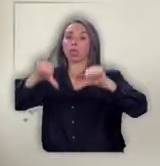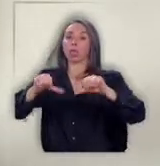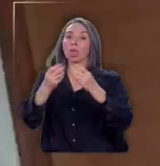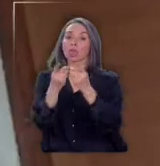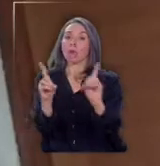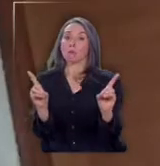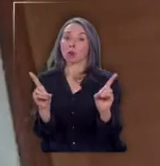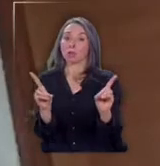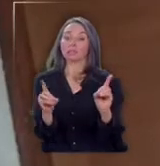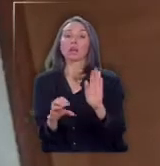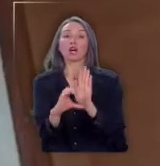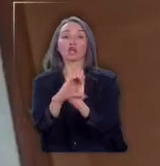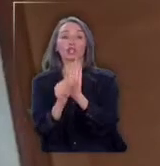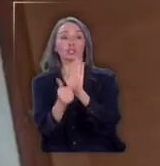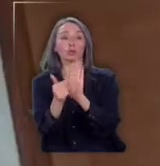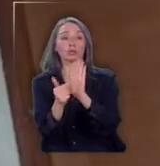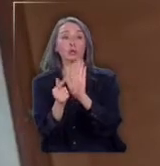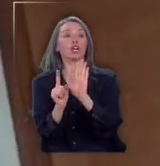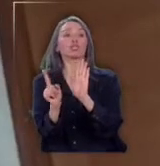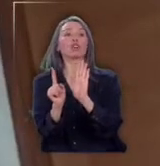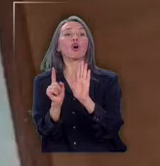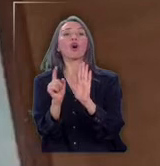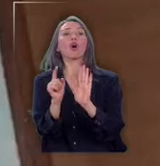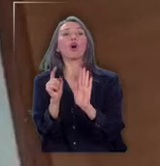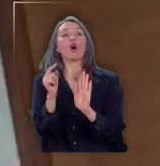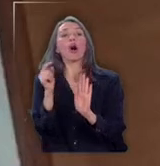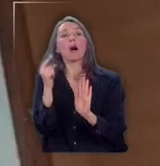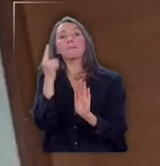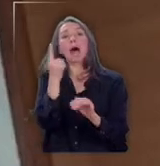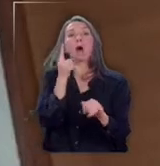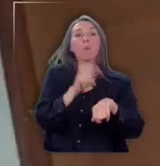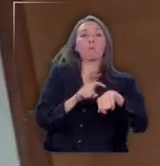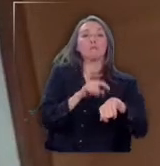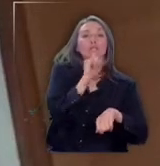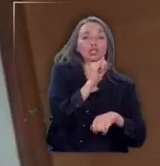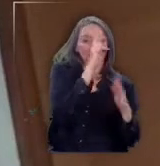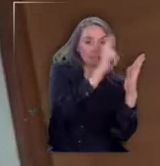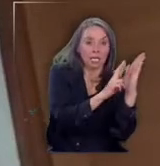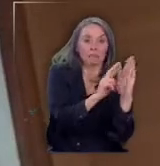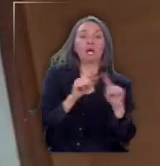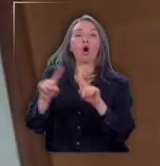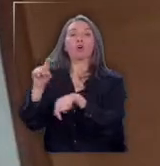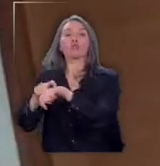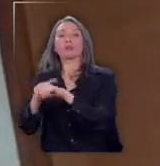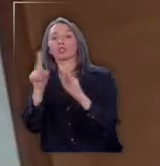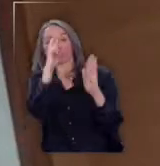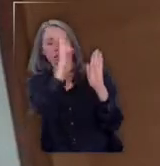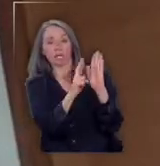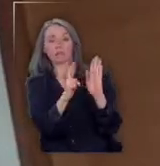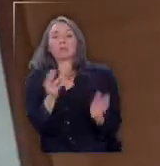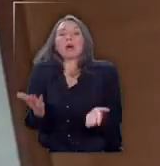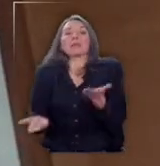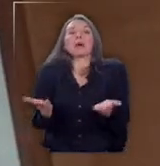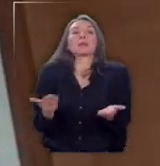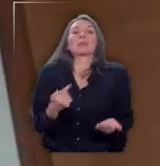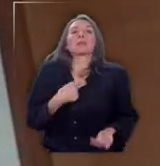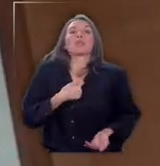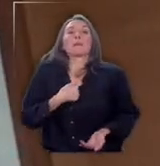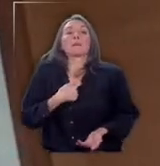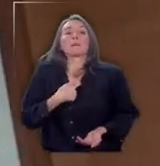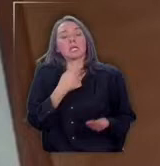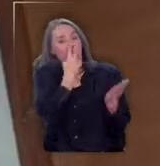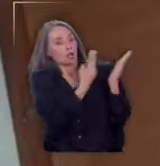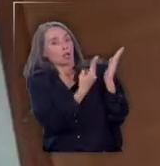democracia la Constitución no no está para aplicarse en un momento y para no aplicarse en otro momento según sea mi